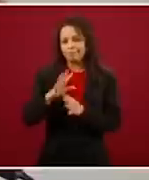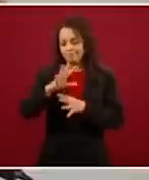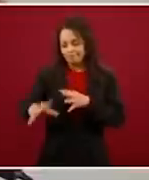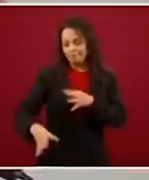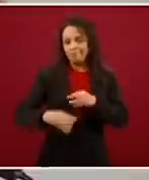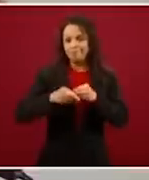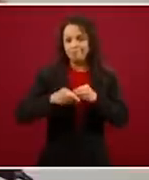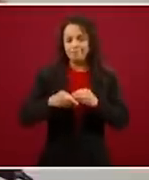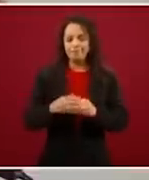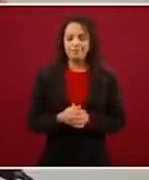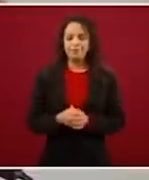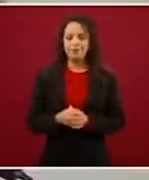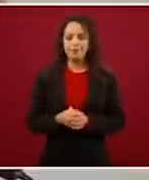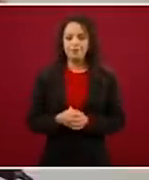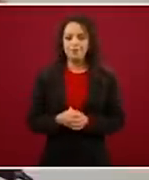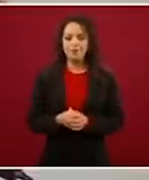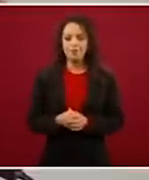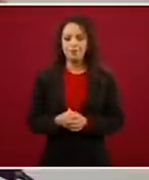Para